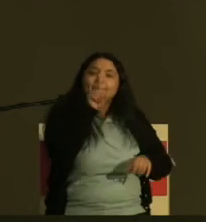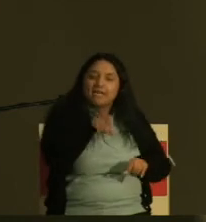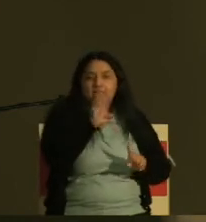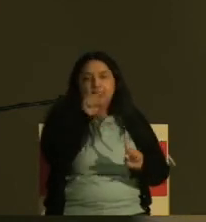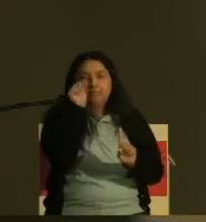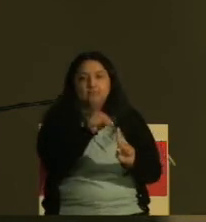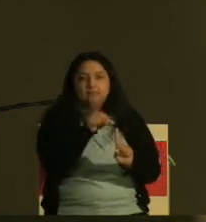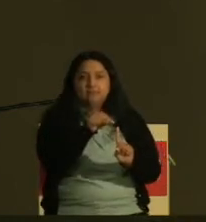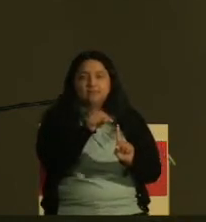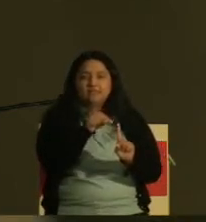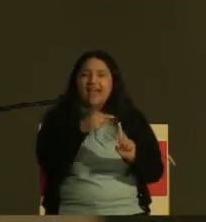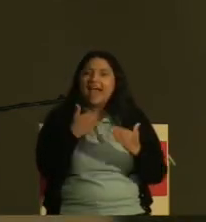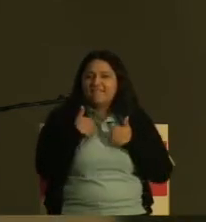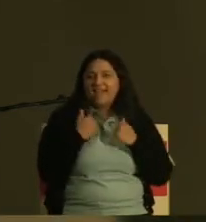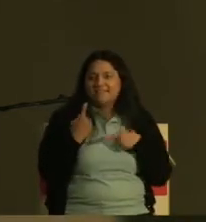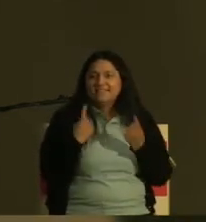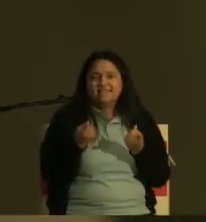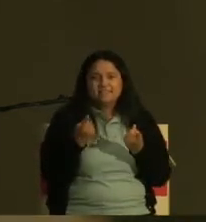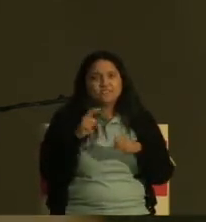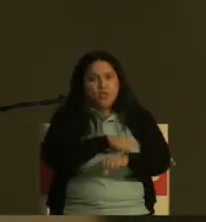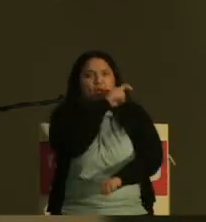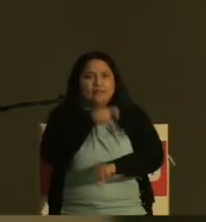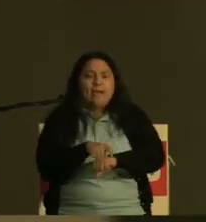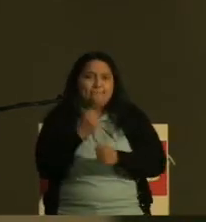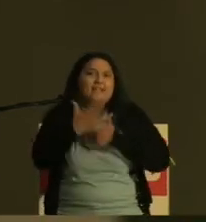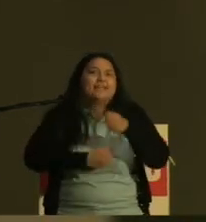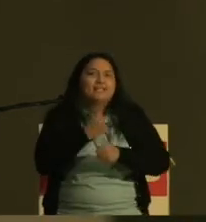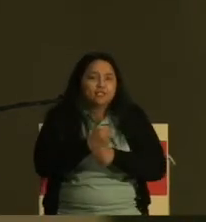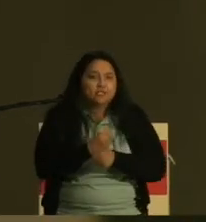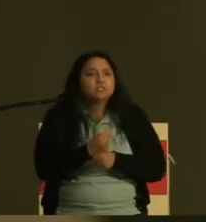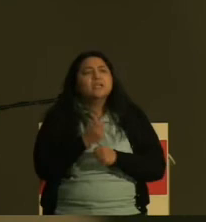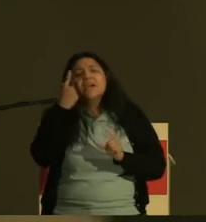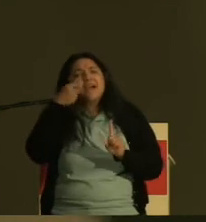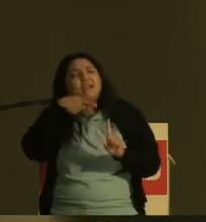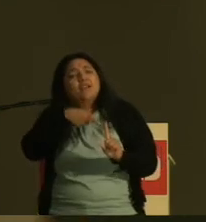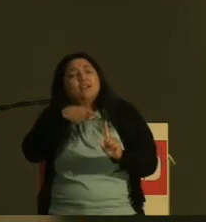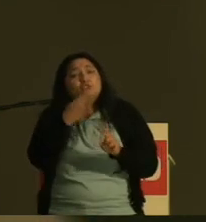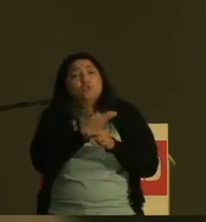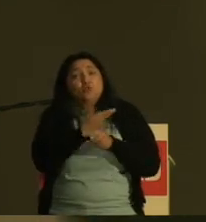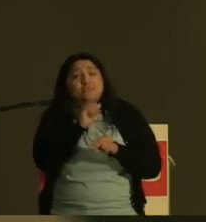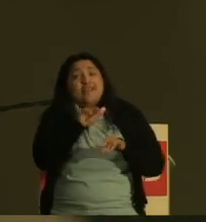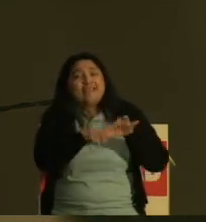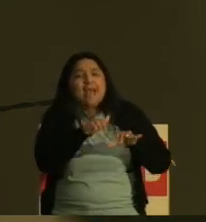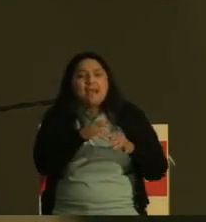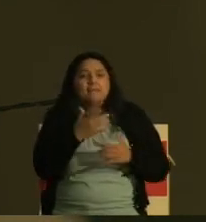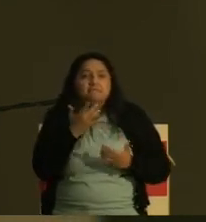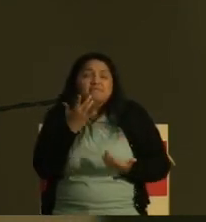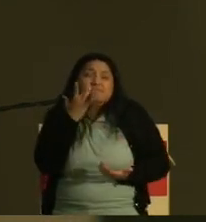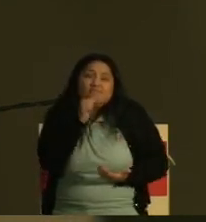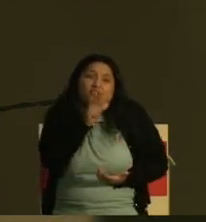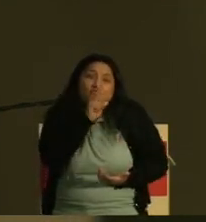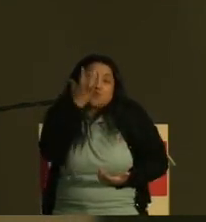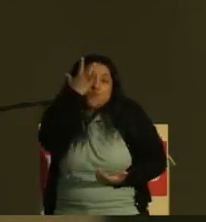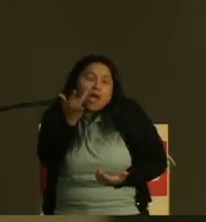desde los 9 años, ¿no? Y que no sé por qué está allí tampoco, porque yo nunca la cuidé y es el único objeto que